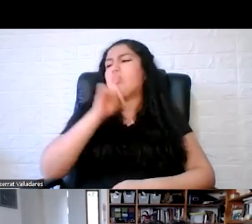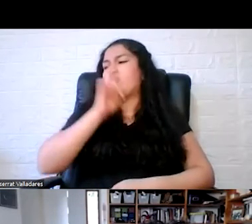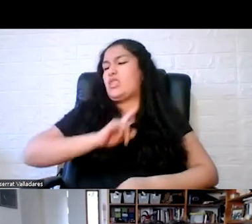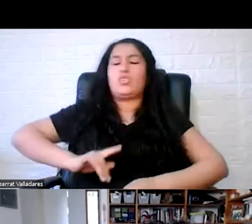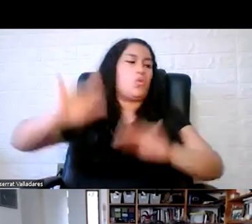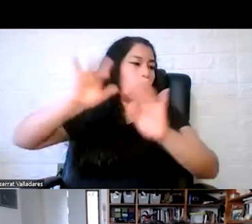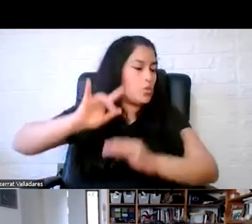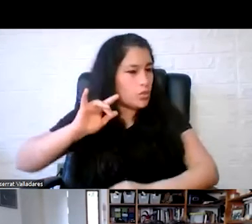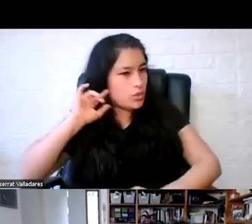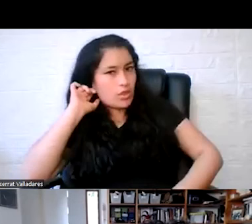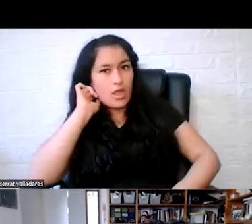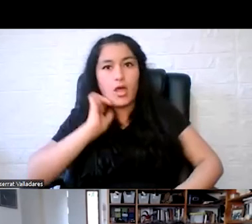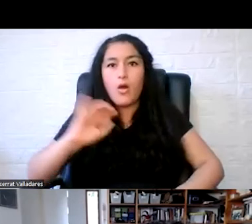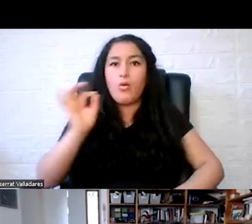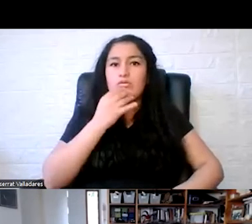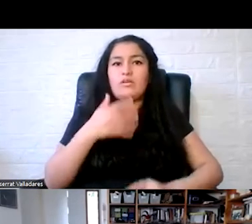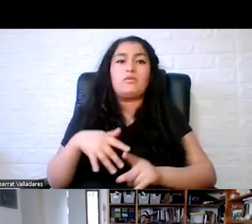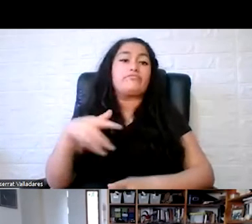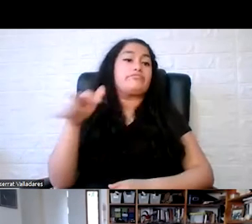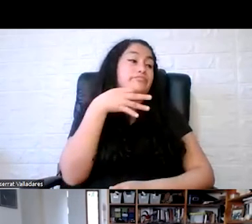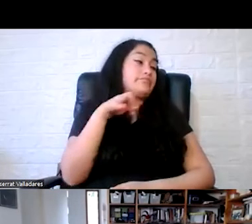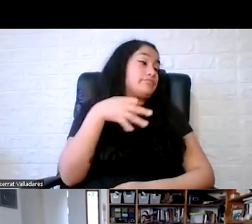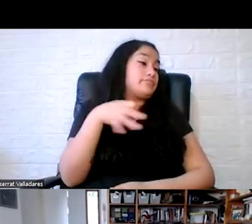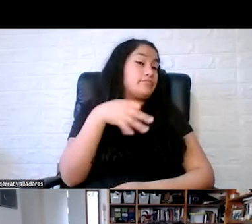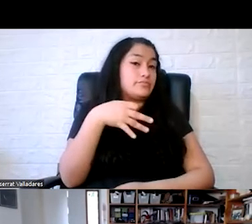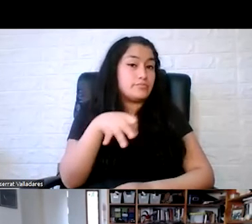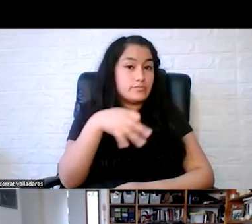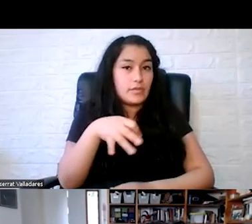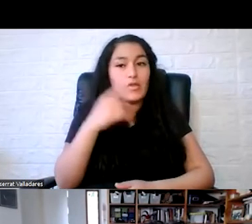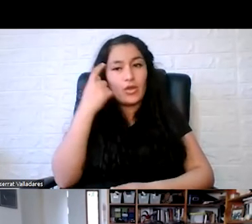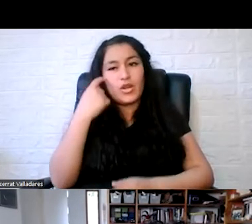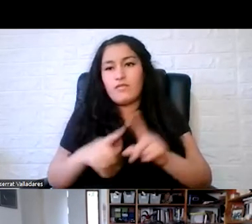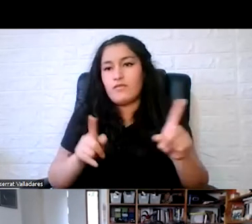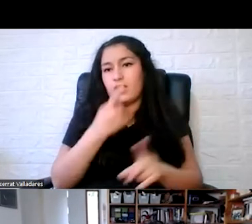las ningunea, ¿no es cierto? Que yo creo que es muy distinto en el caso de los hombres.